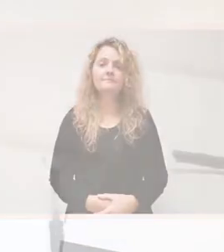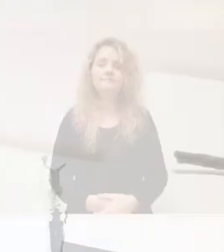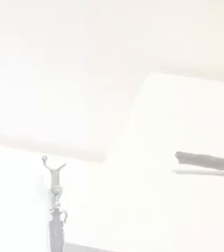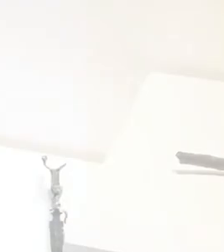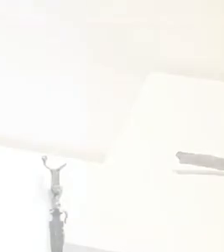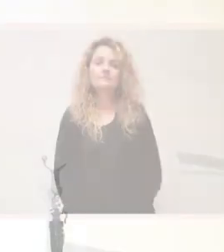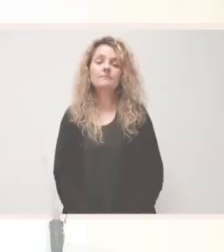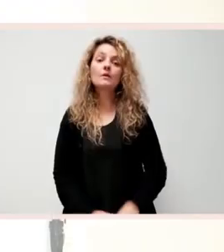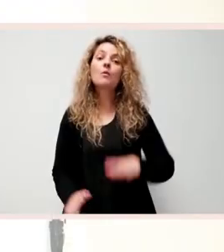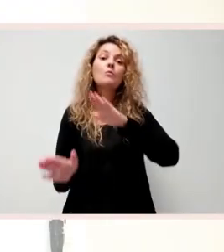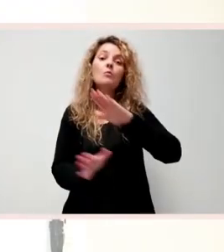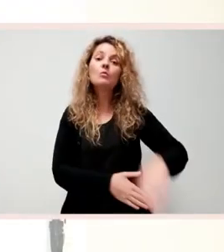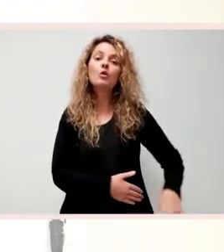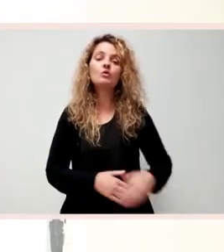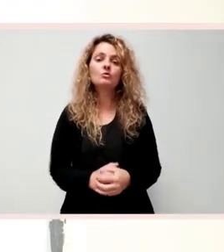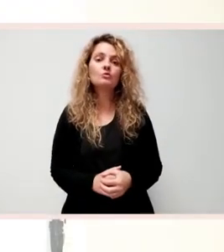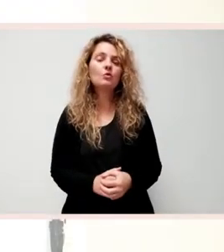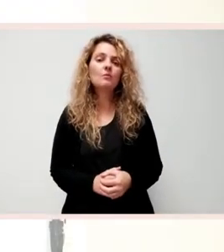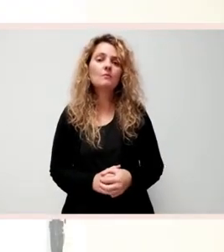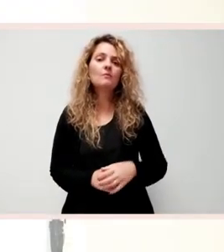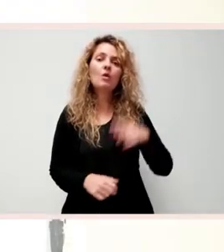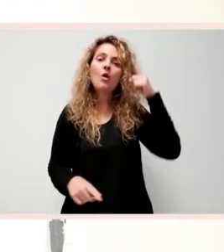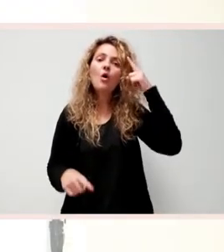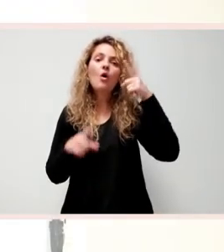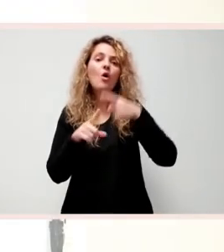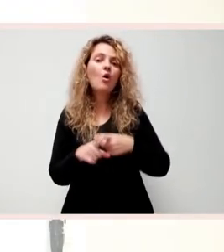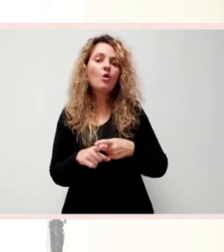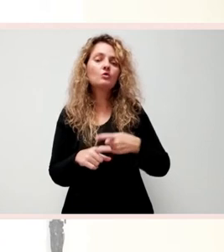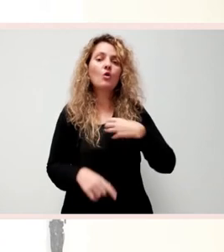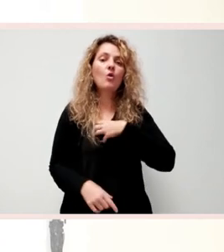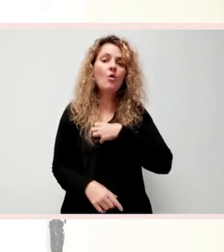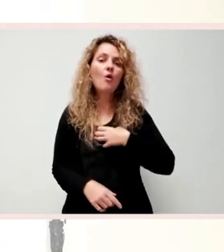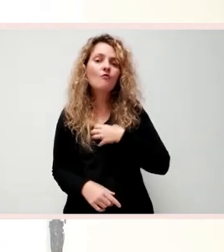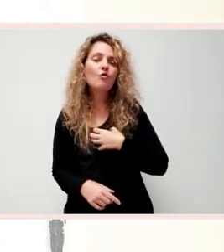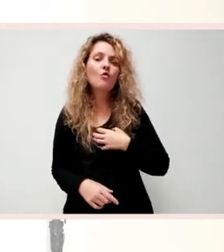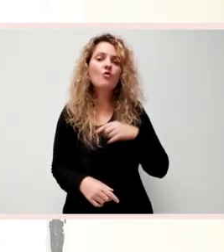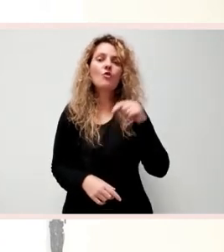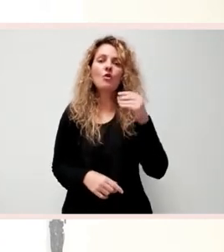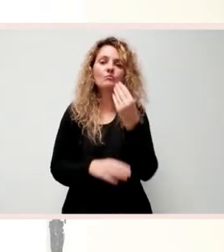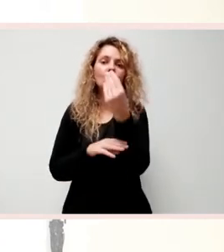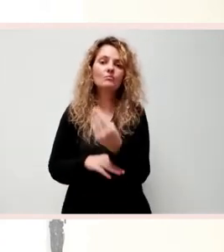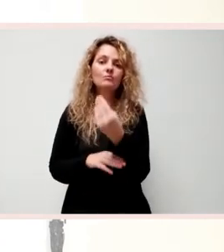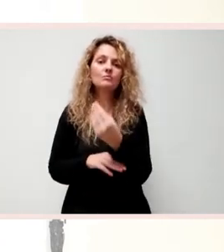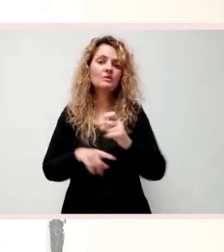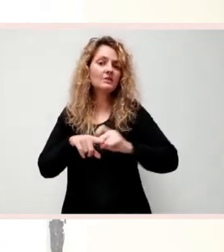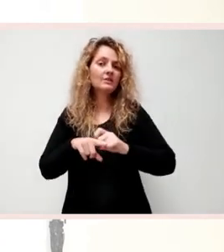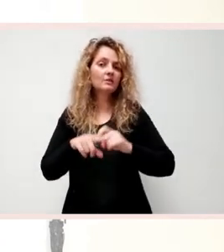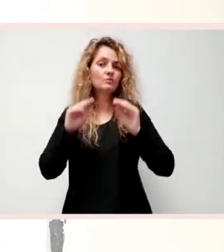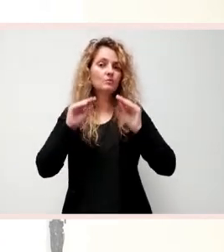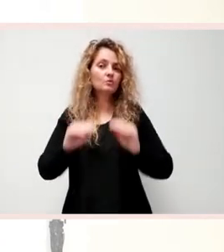Por último, debemos facer referencia ás funcións ou á interpretación das funcións que podemos facer deste tipo de